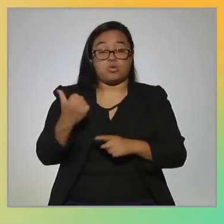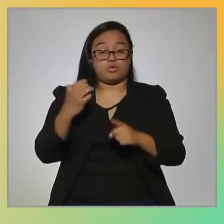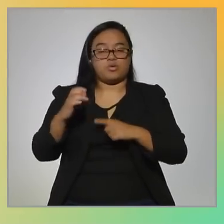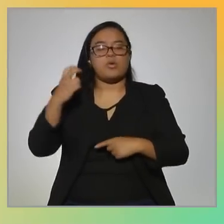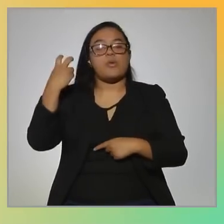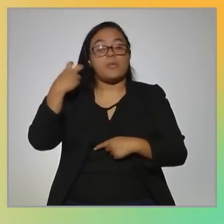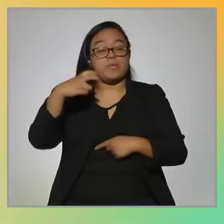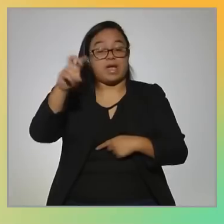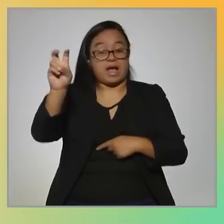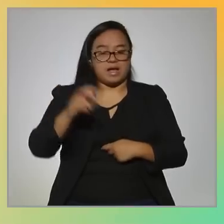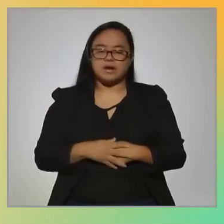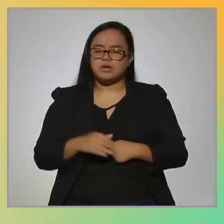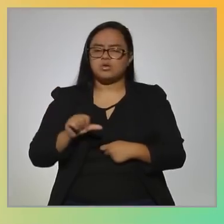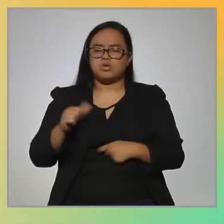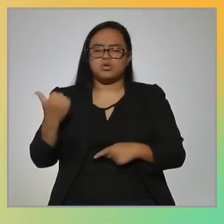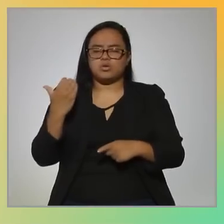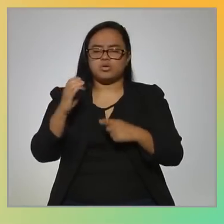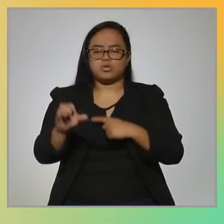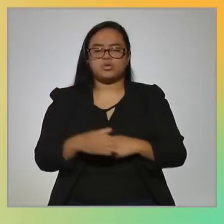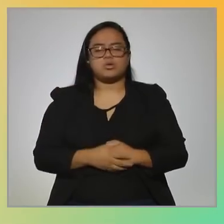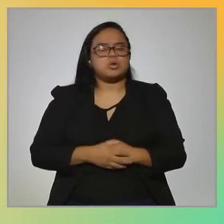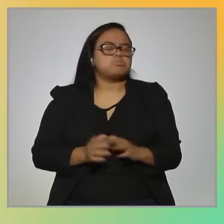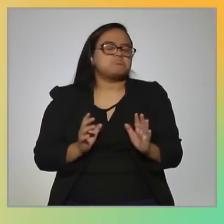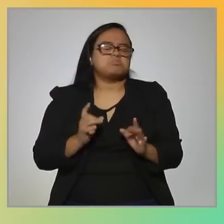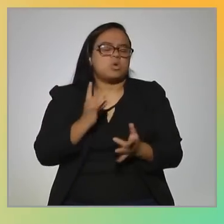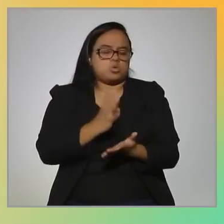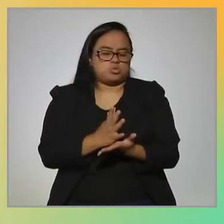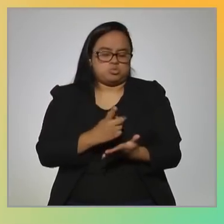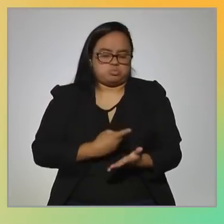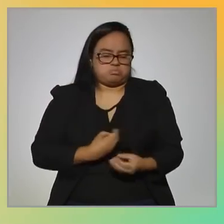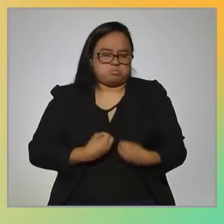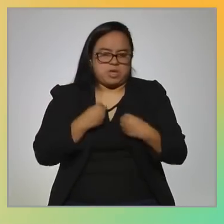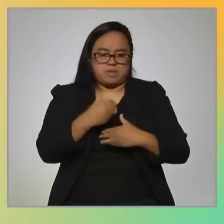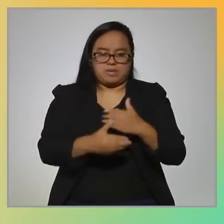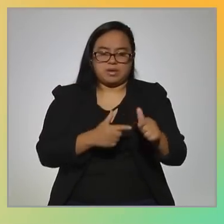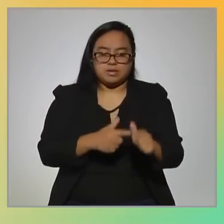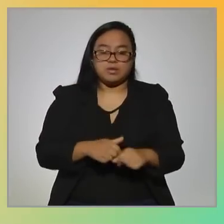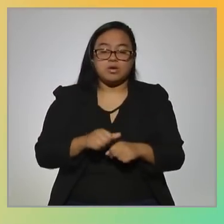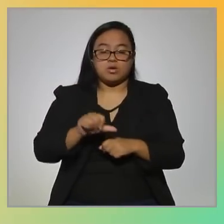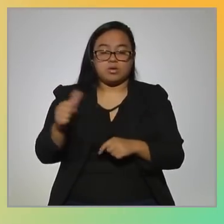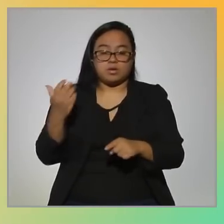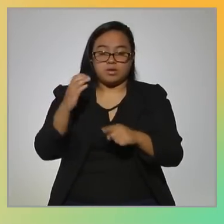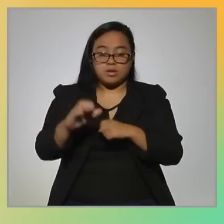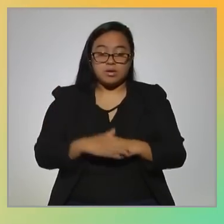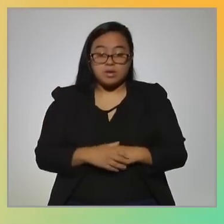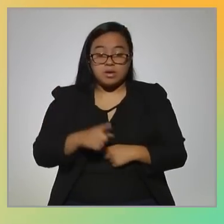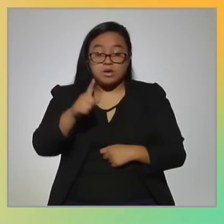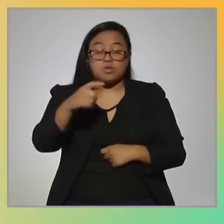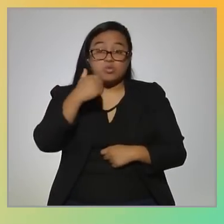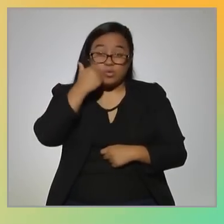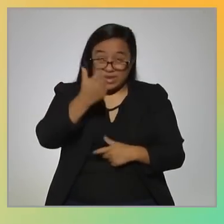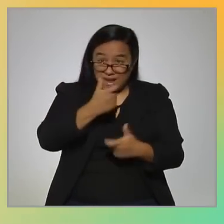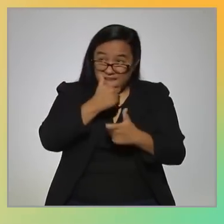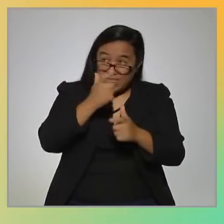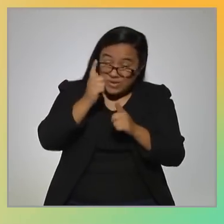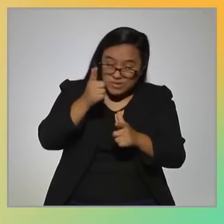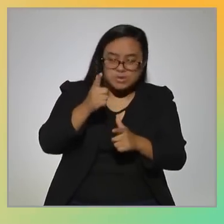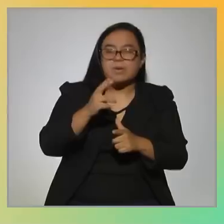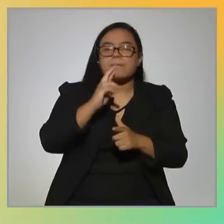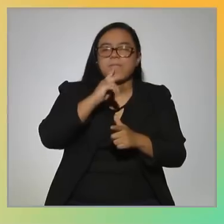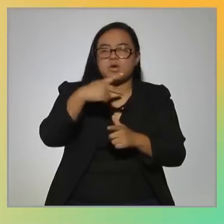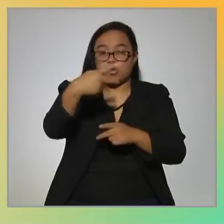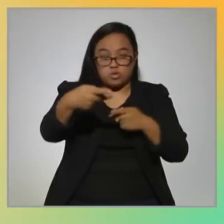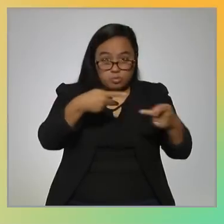viajar. Rebeca Ma Beca, solo vivir. Connie Connie, ¿quieres hacer reír a Dios? Cuéntale